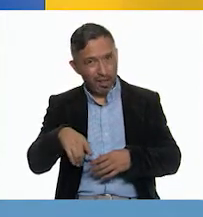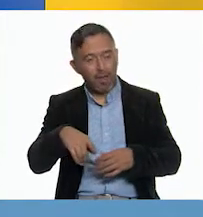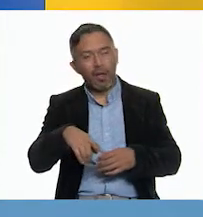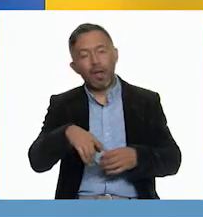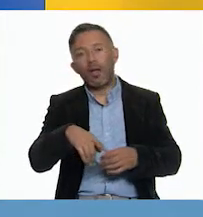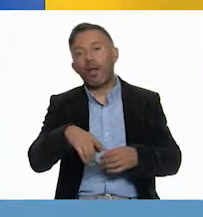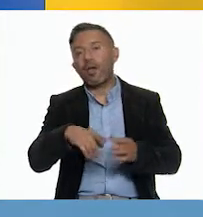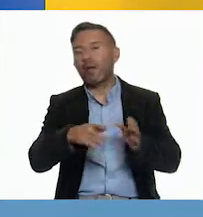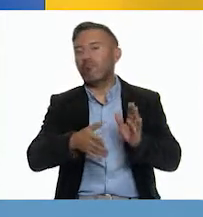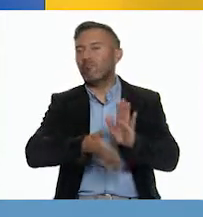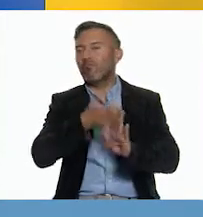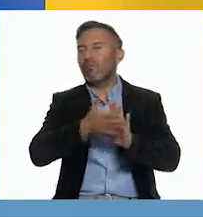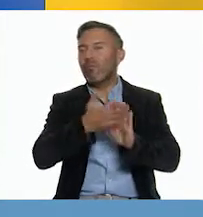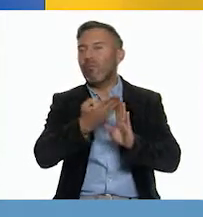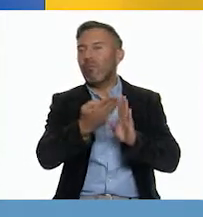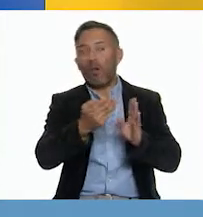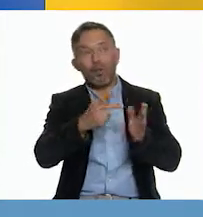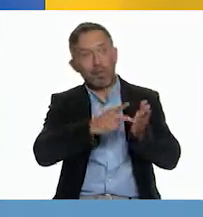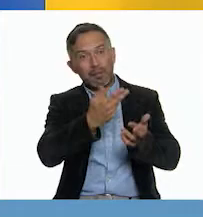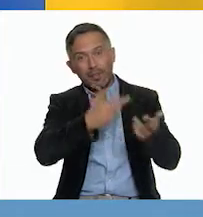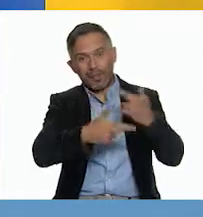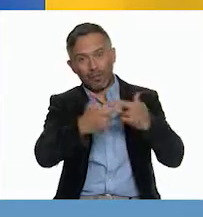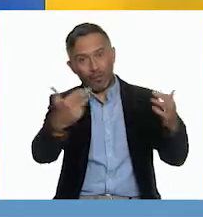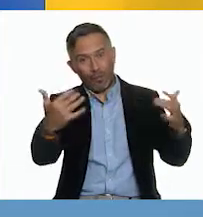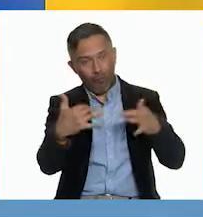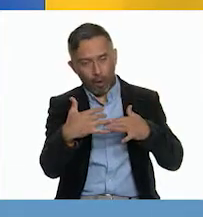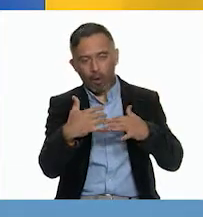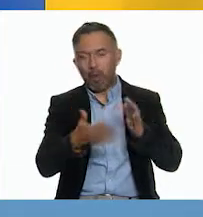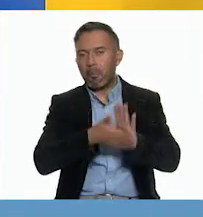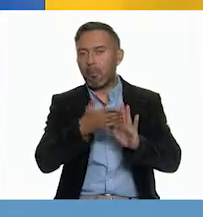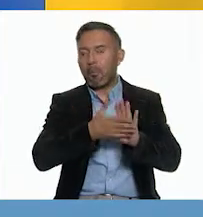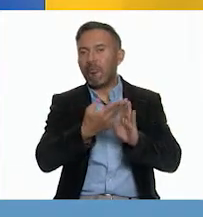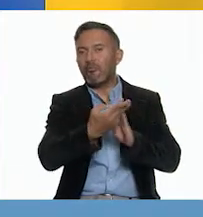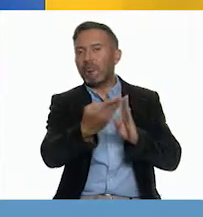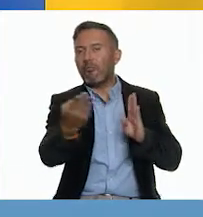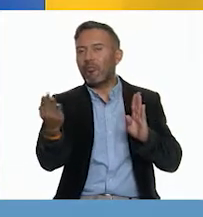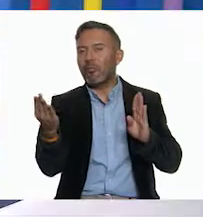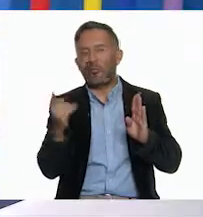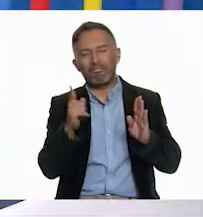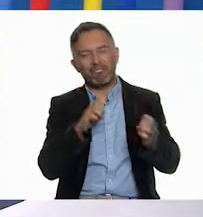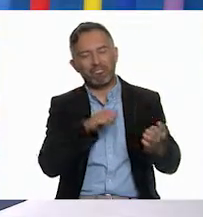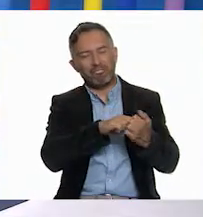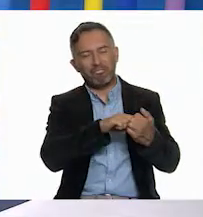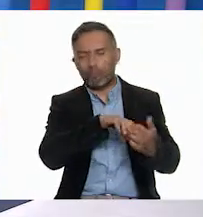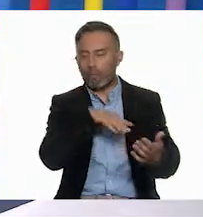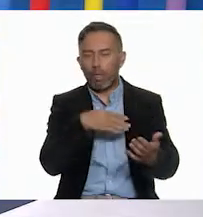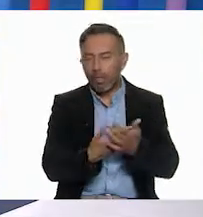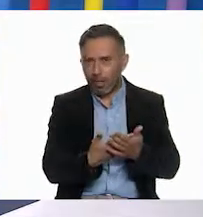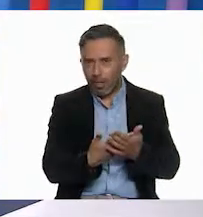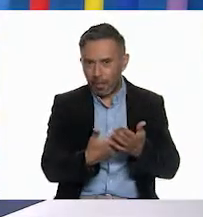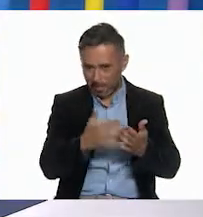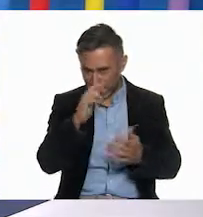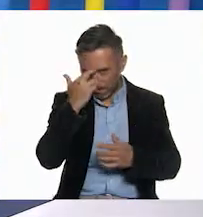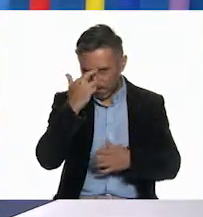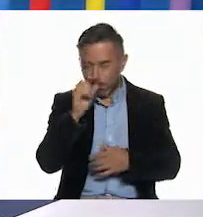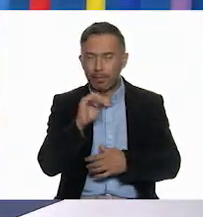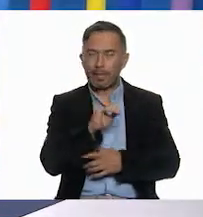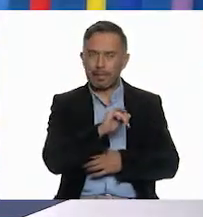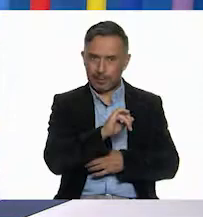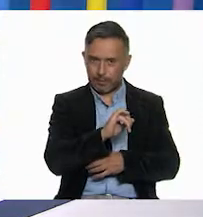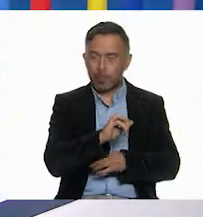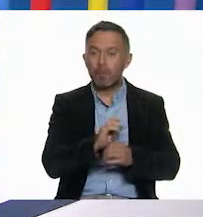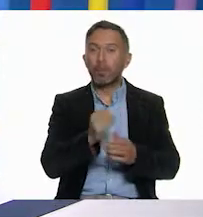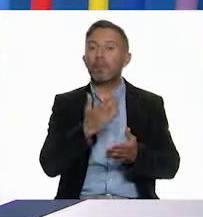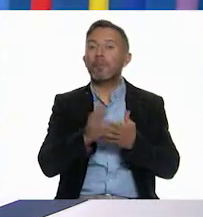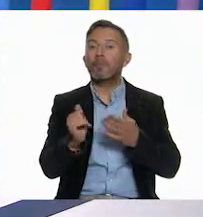volvieron al pueblo. Cayeron en su artimaña, ¿verdad? Sí, maestra. Y también vimos que las relaciones